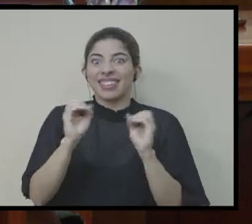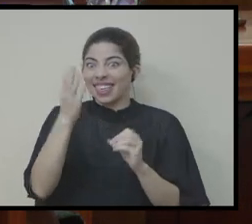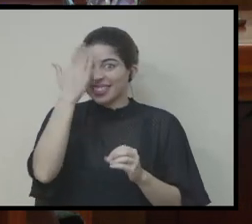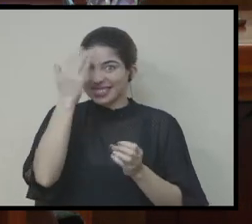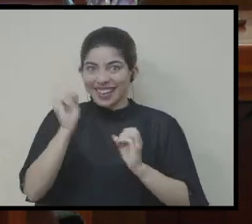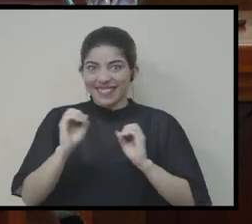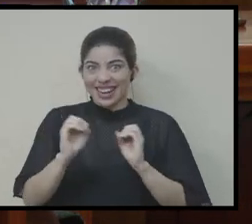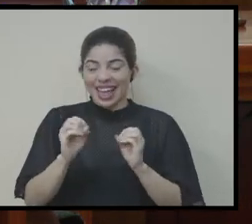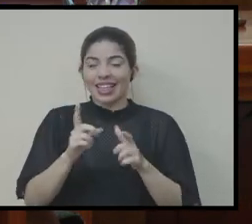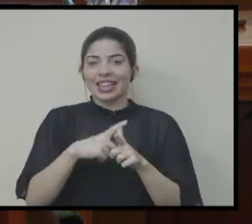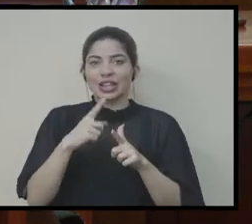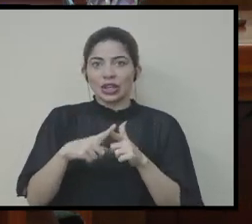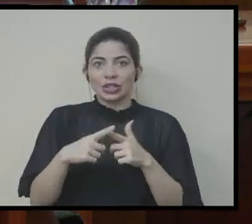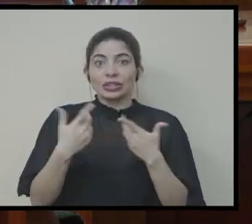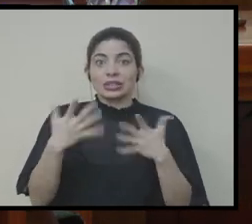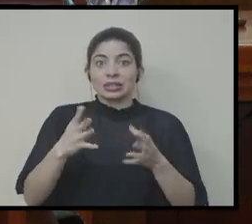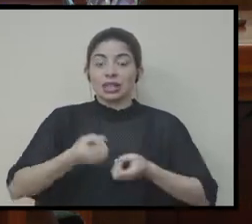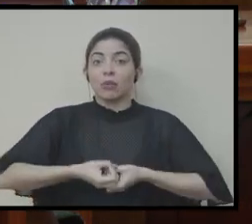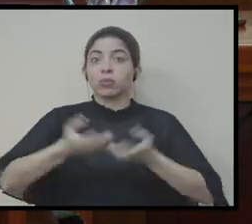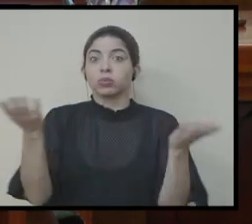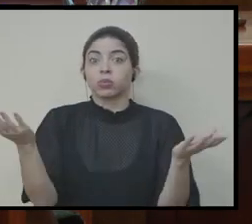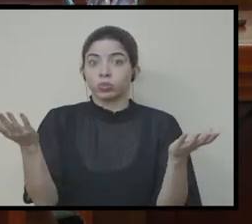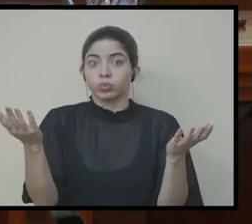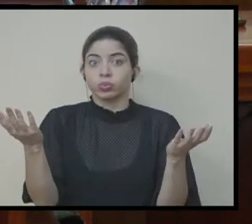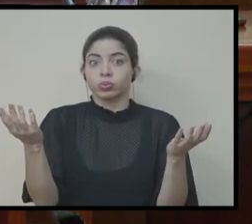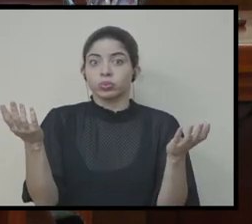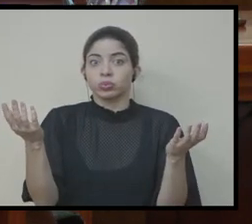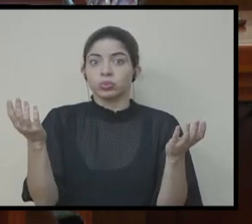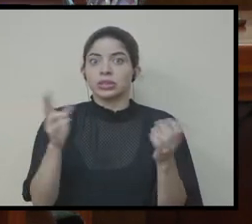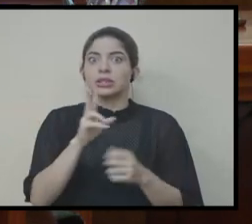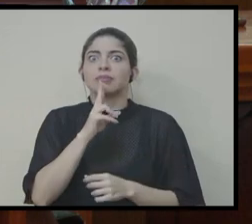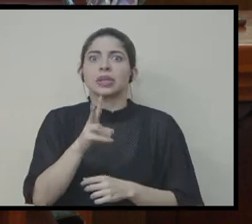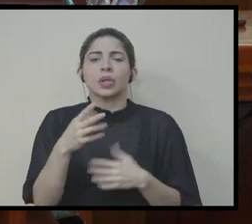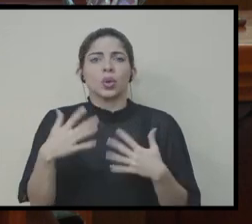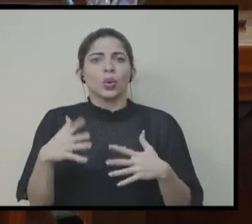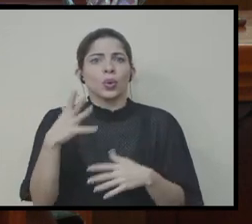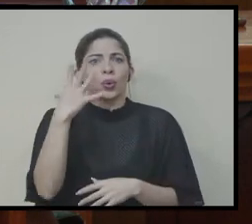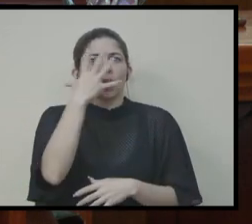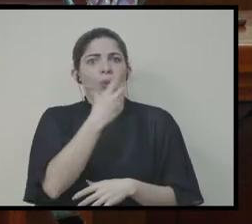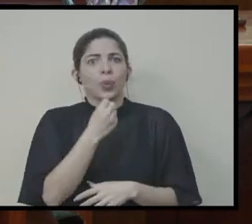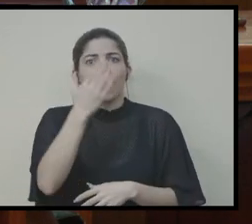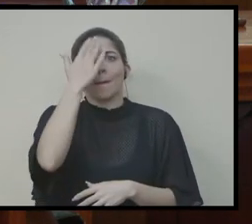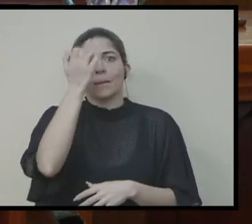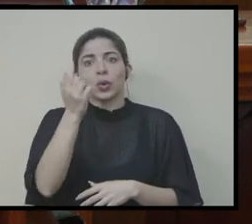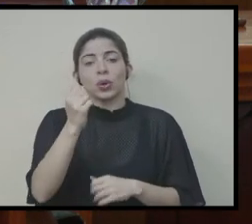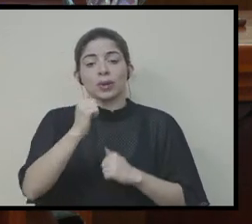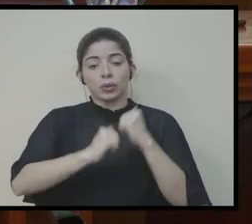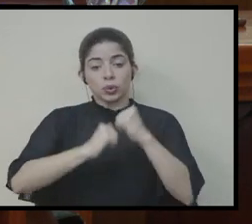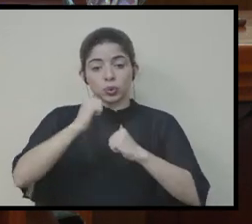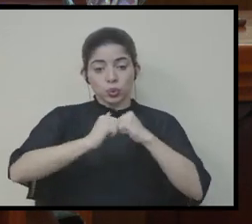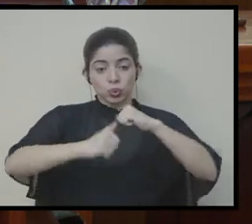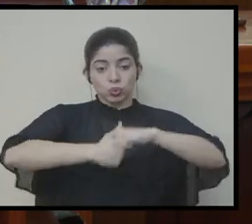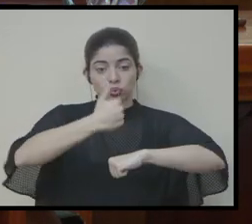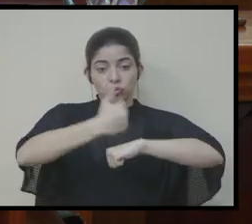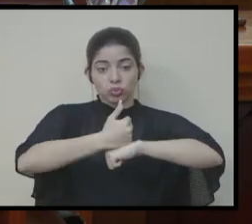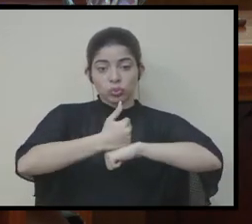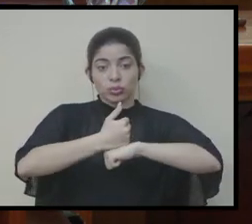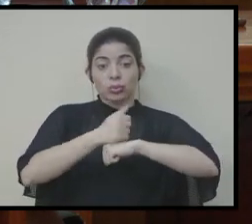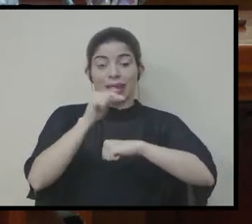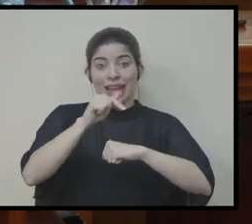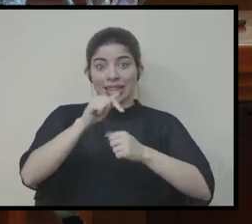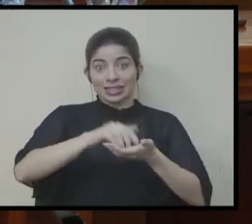nada, entonces ya sale y pues la verdad ha sido muy bonito porque se hace la estructura, un